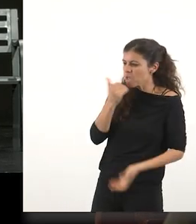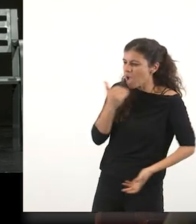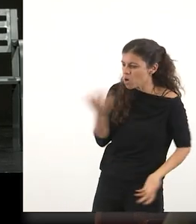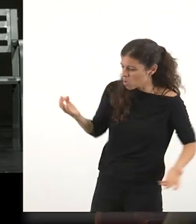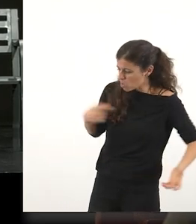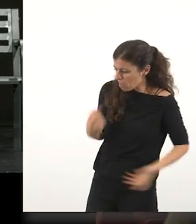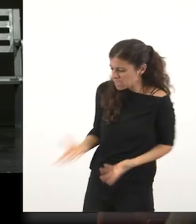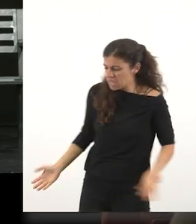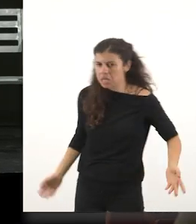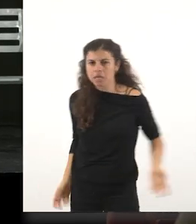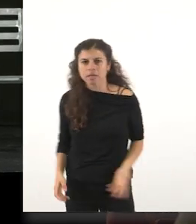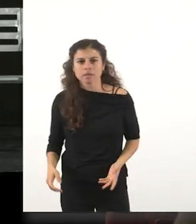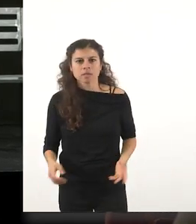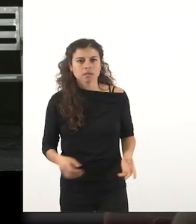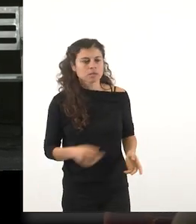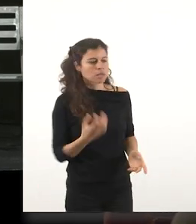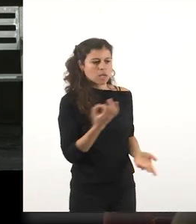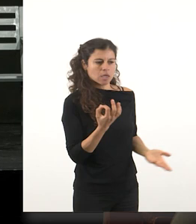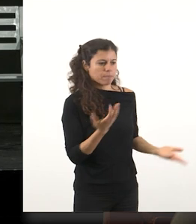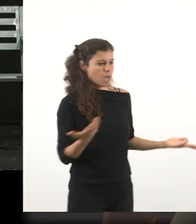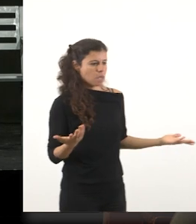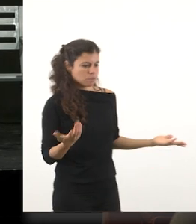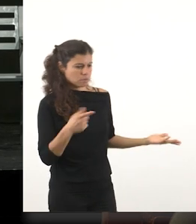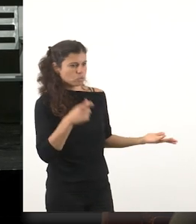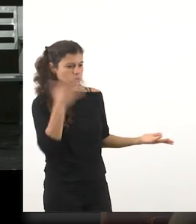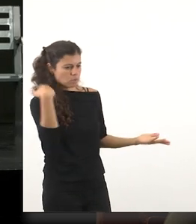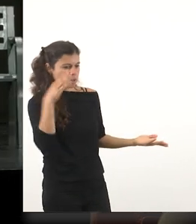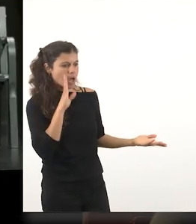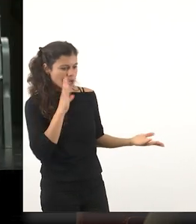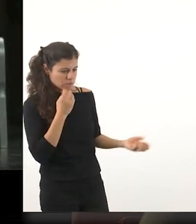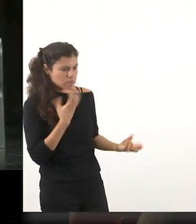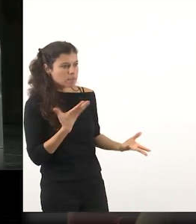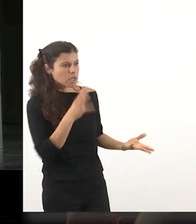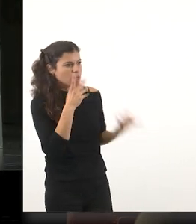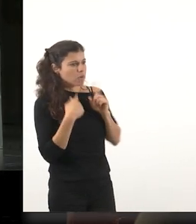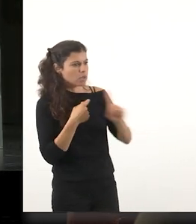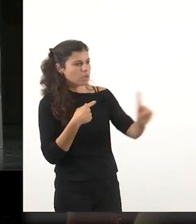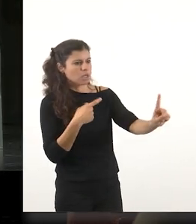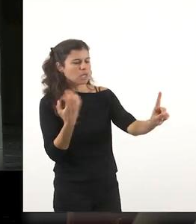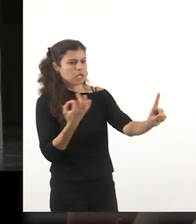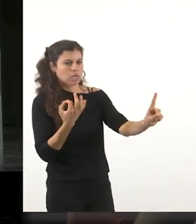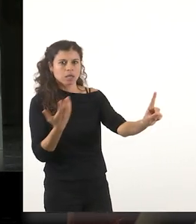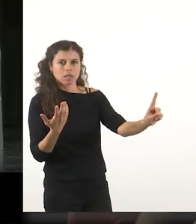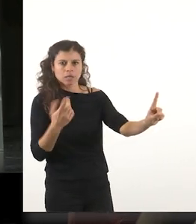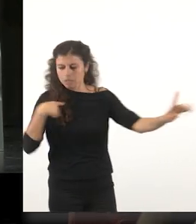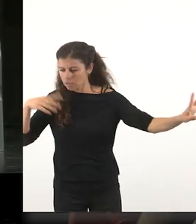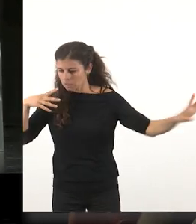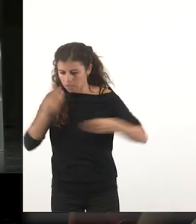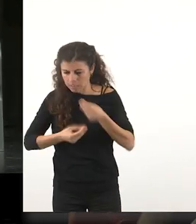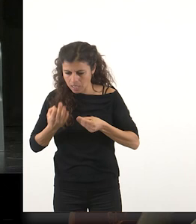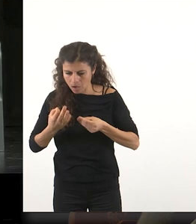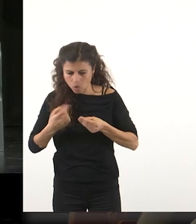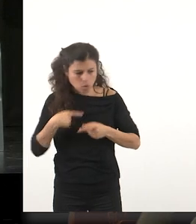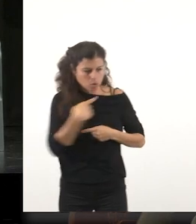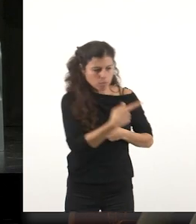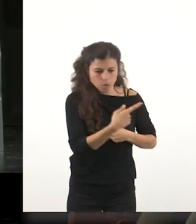aire, coño. Algo te pasa, Antonio, porque tú antes no estabas así y aparecen en mi cabeza 10 pensamientos. ¿Ahora qué hago? Voy detrás de él. Me voy con las otras